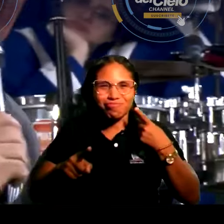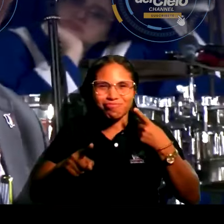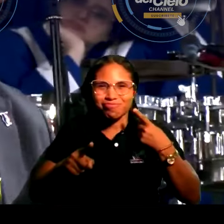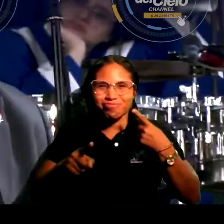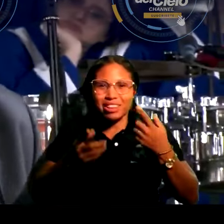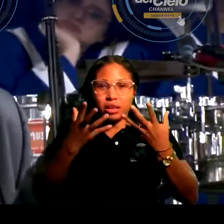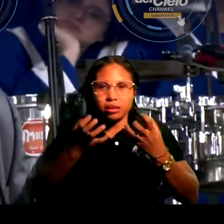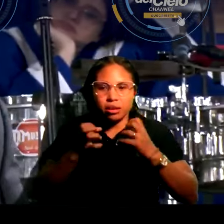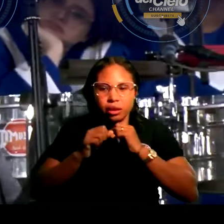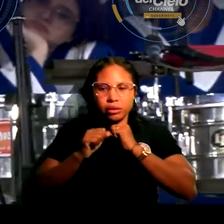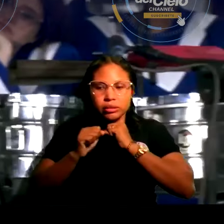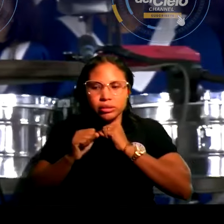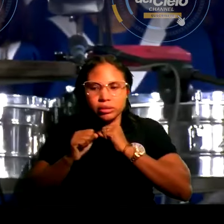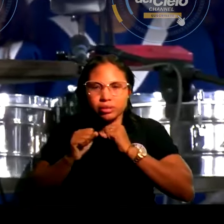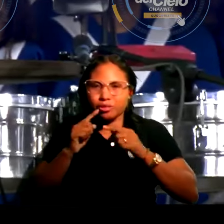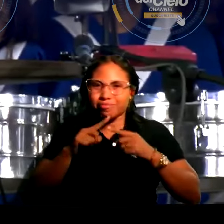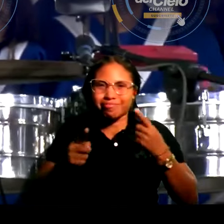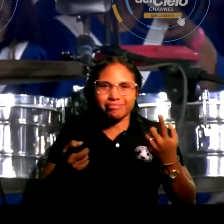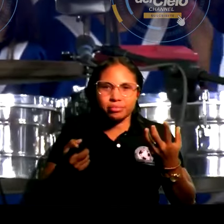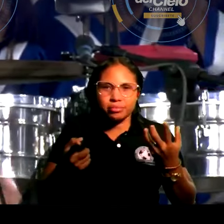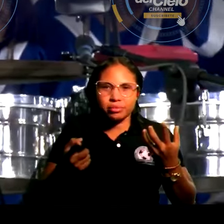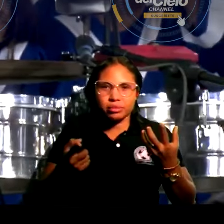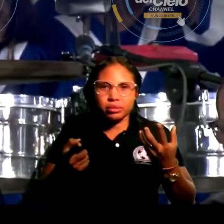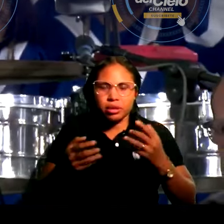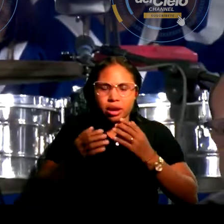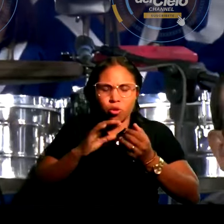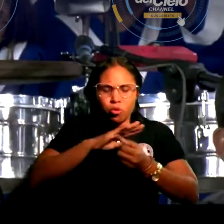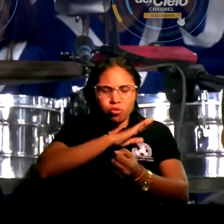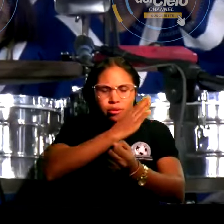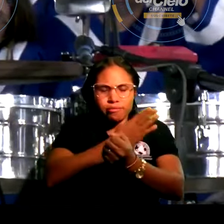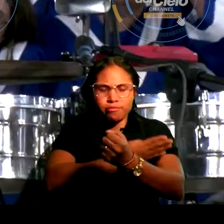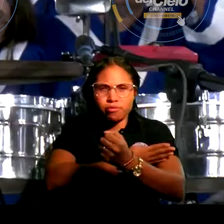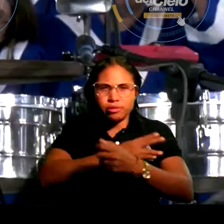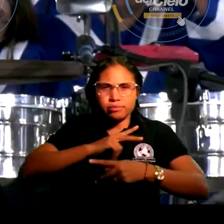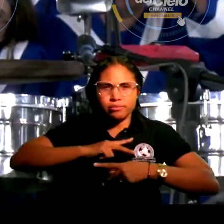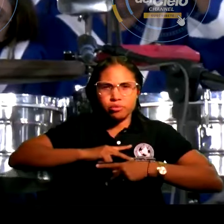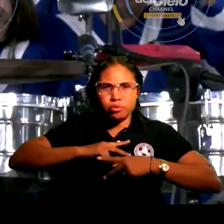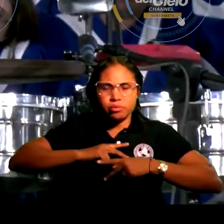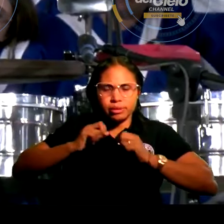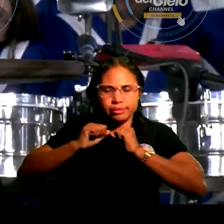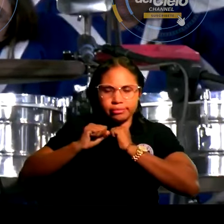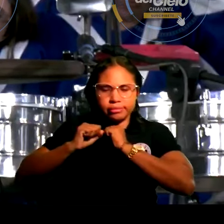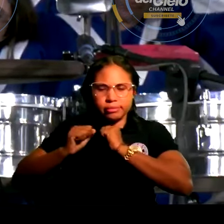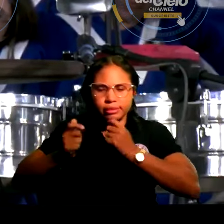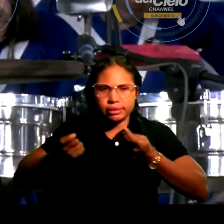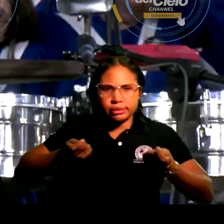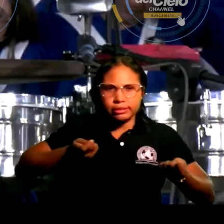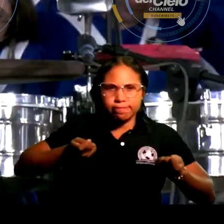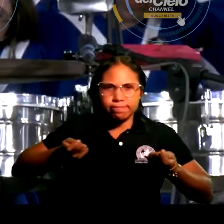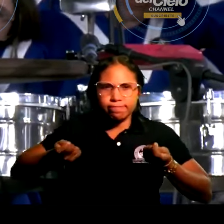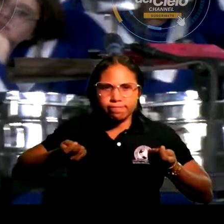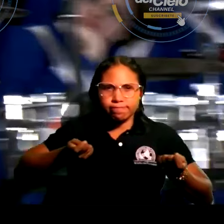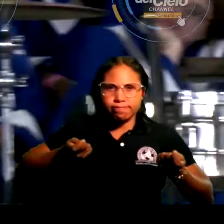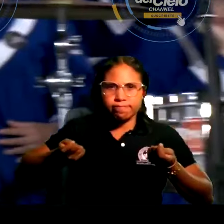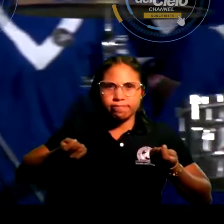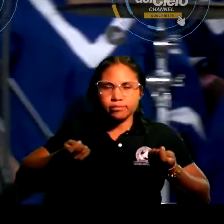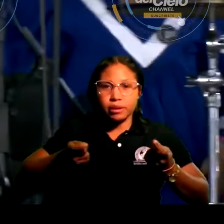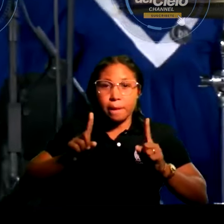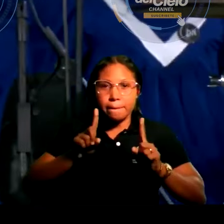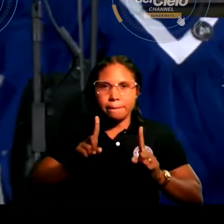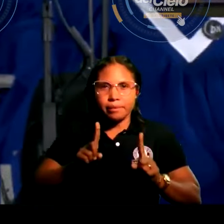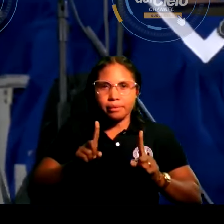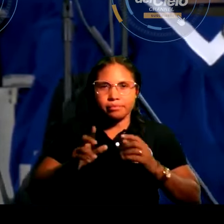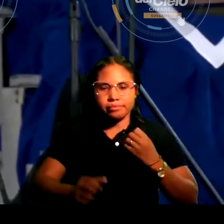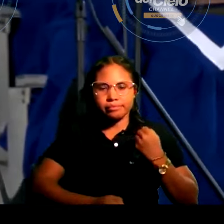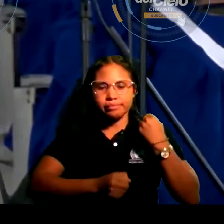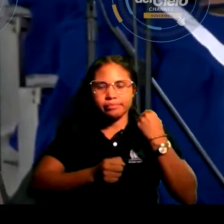y no pueden. Hay una fuerza interna que los domina, que los lleva. Pero el poder del